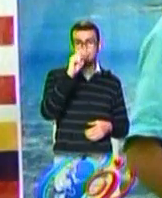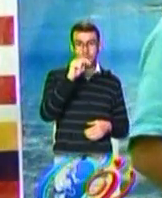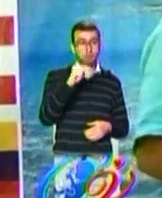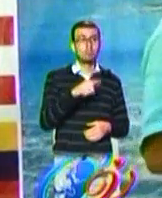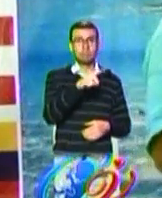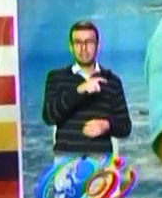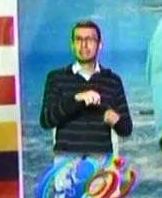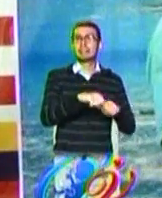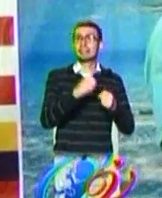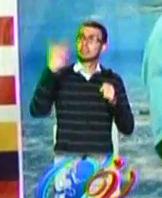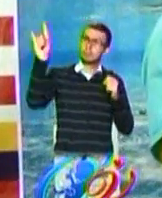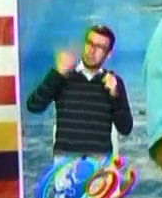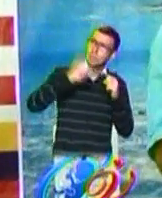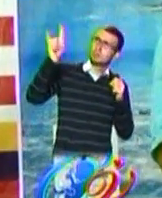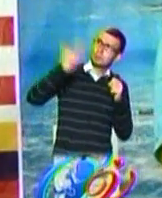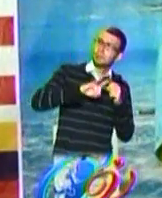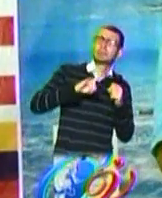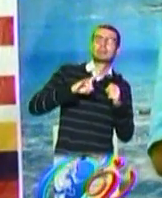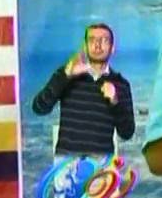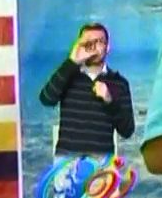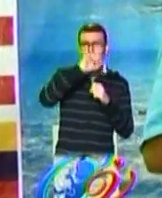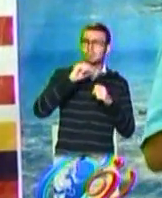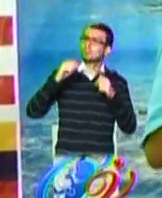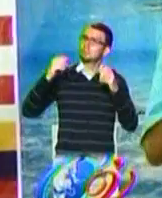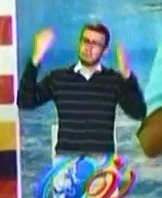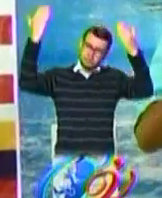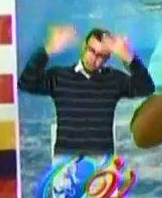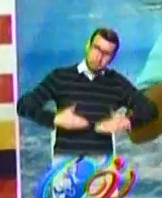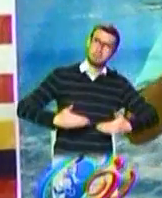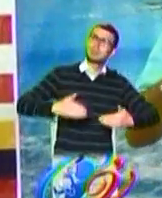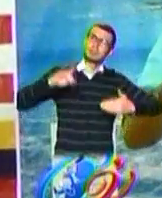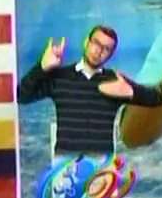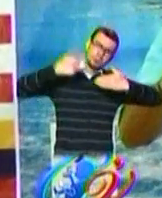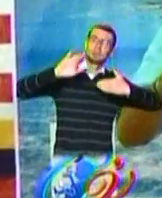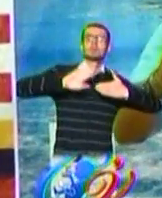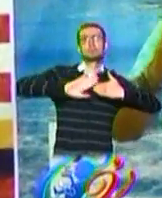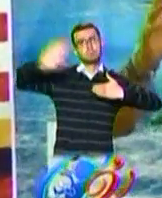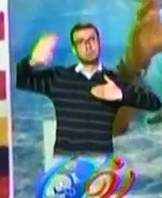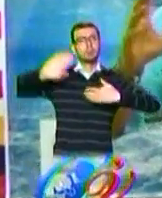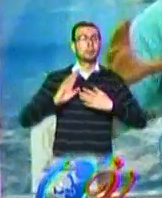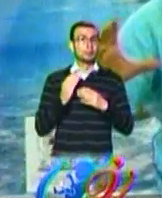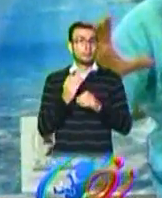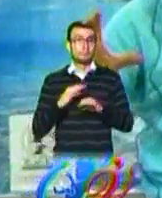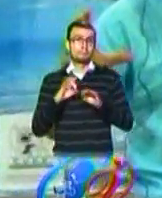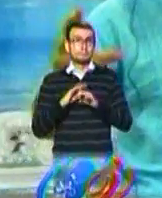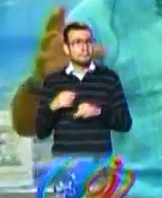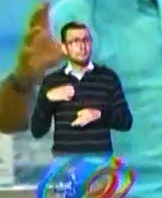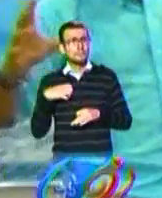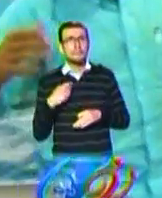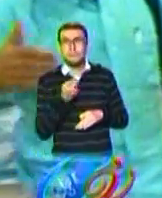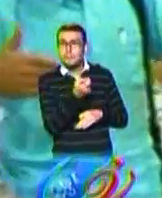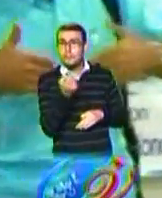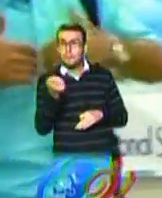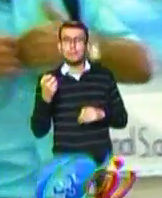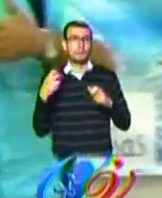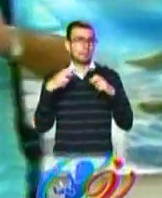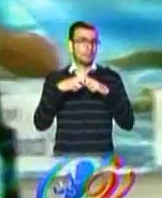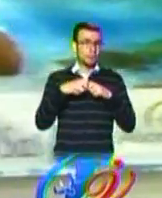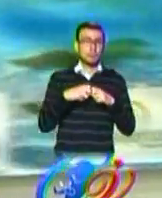energías y cómo nosotros con todos esos componentes eléctricos y electromagnéticos, es decir,